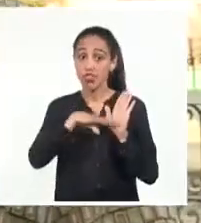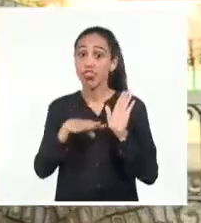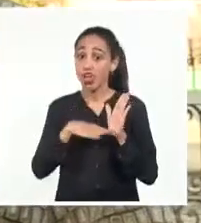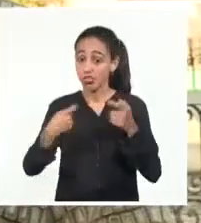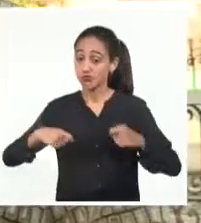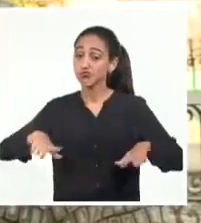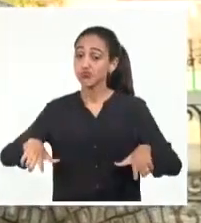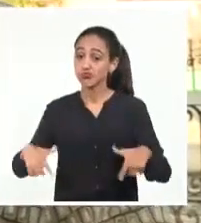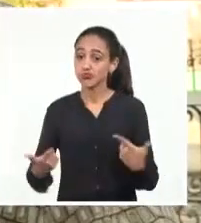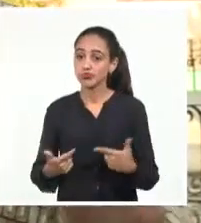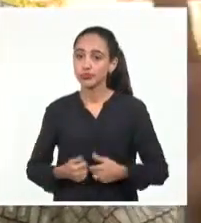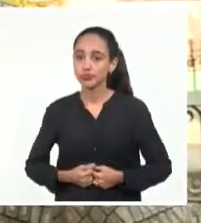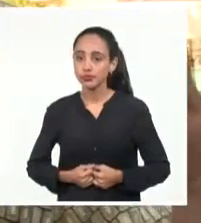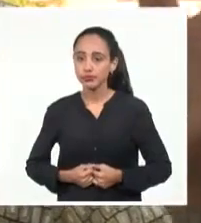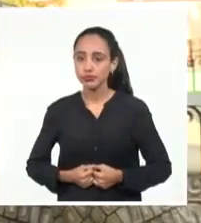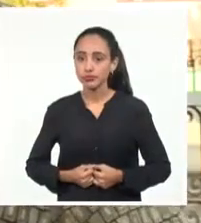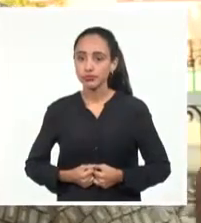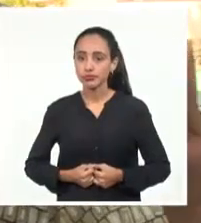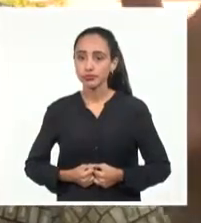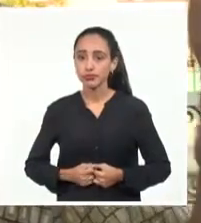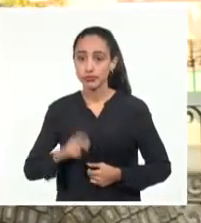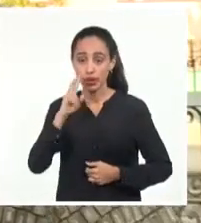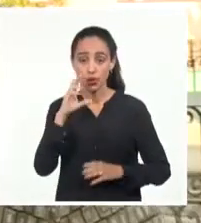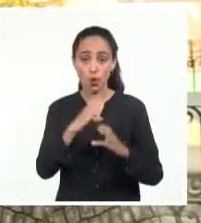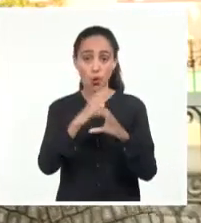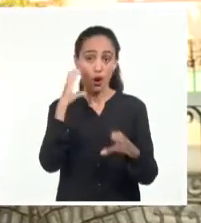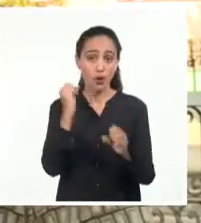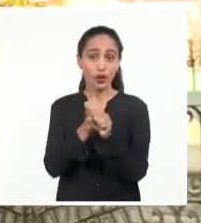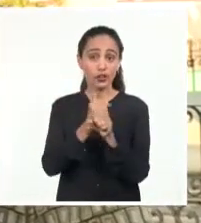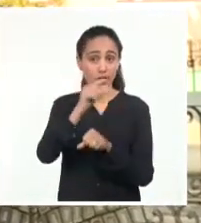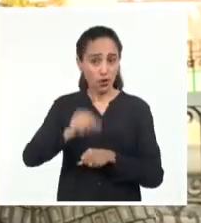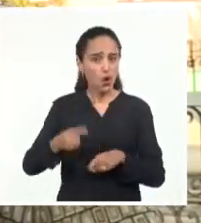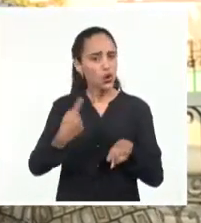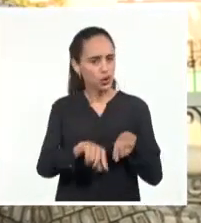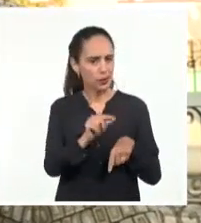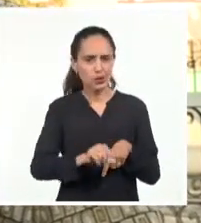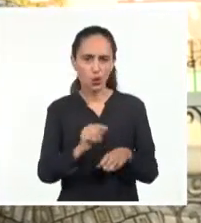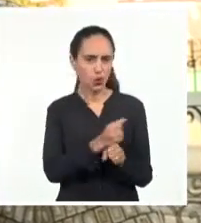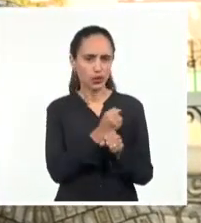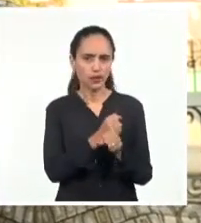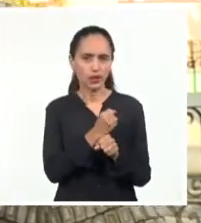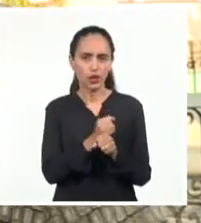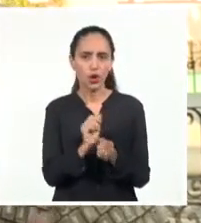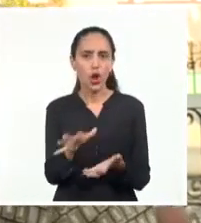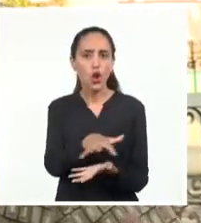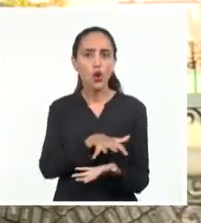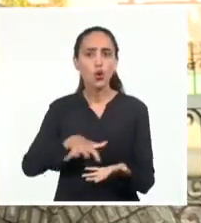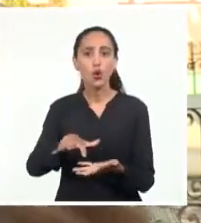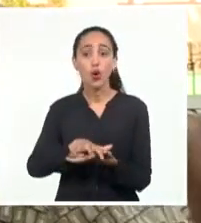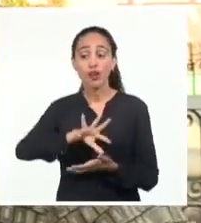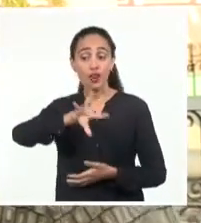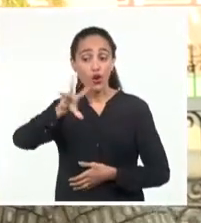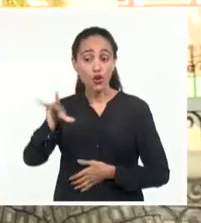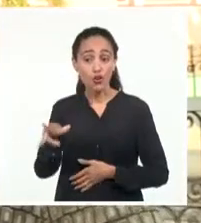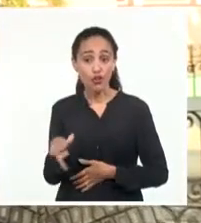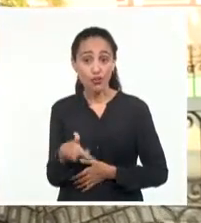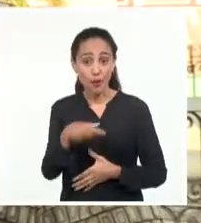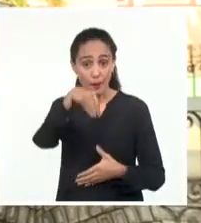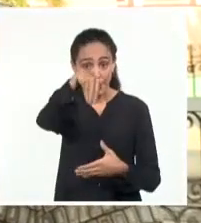penalmente. Ahí, bueno, ahí se detectó una guagua con trabajadores y no trabajadores del lugar que extraían de